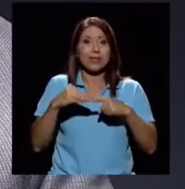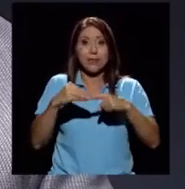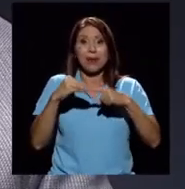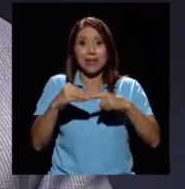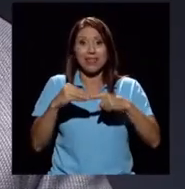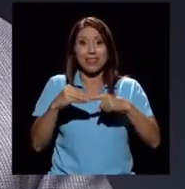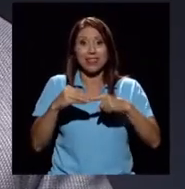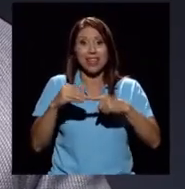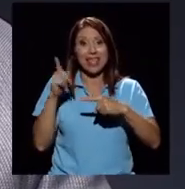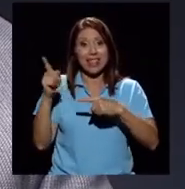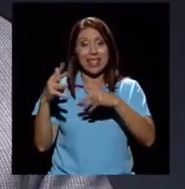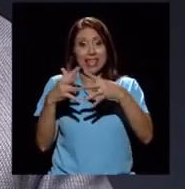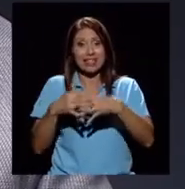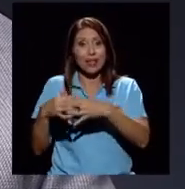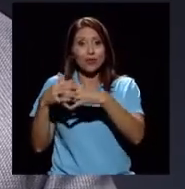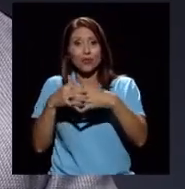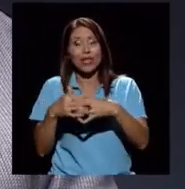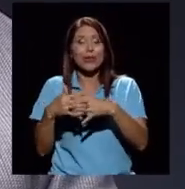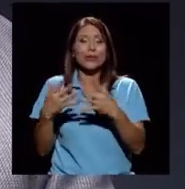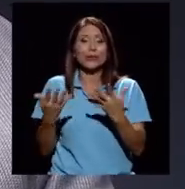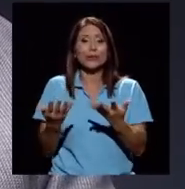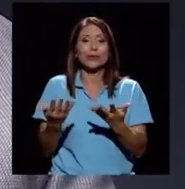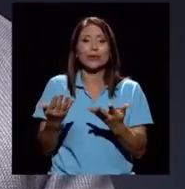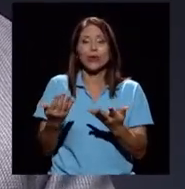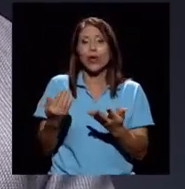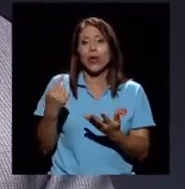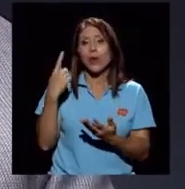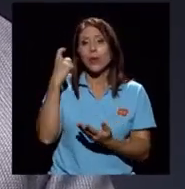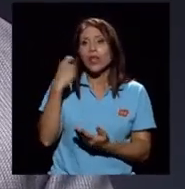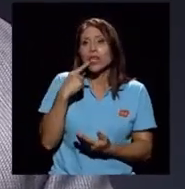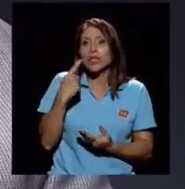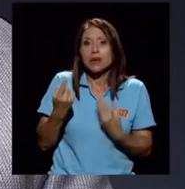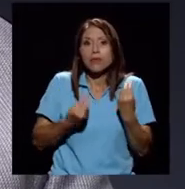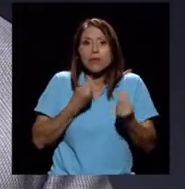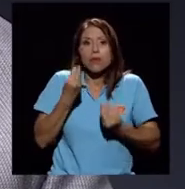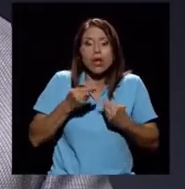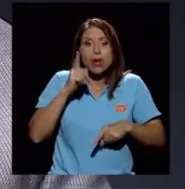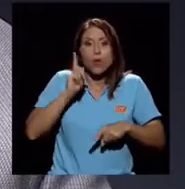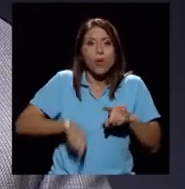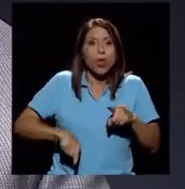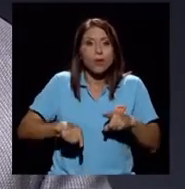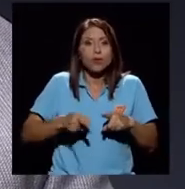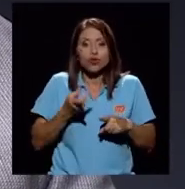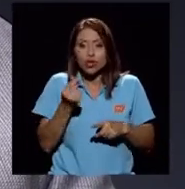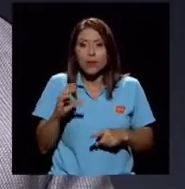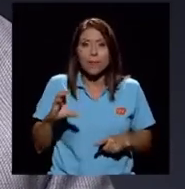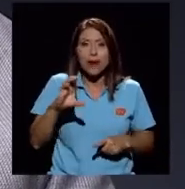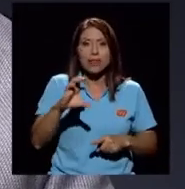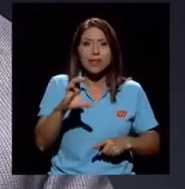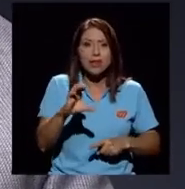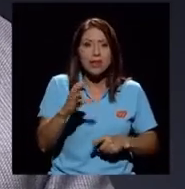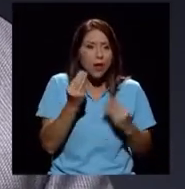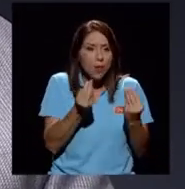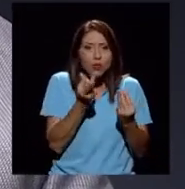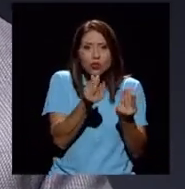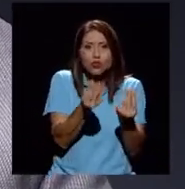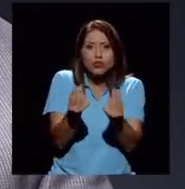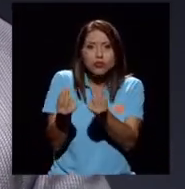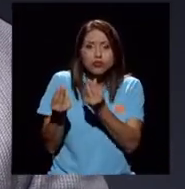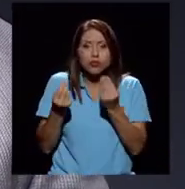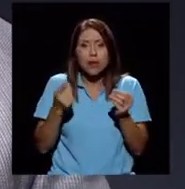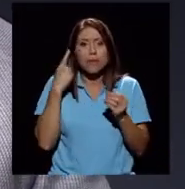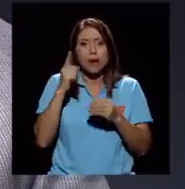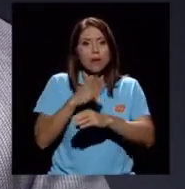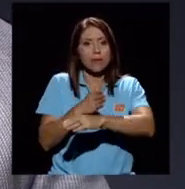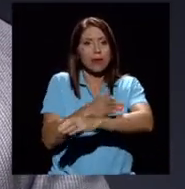estados unidos que tiene una rentabilidad muy mala y dicen por qué no podemos invertir estos excelentes recursos en proyectos de infraestructura que mejoren el